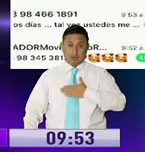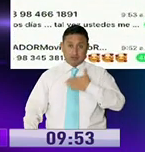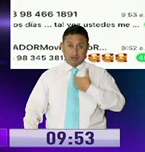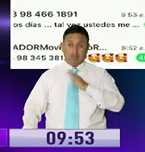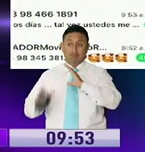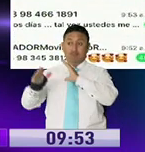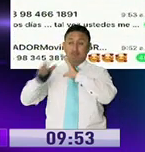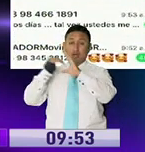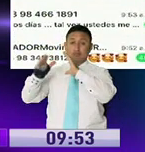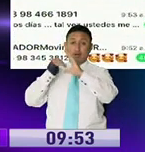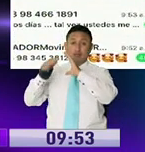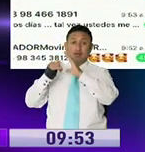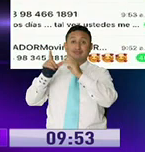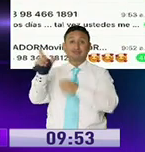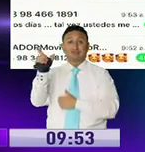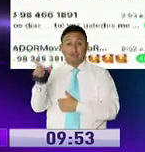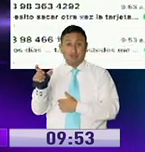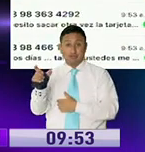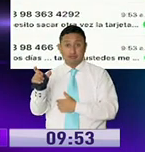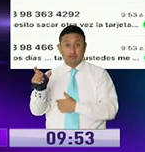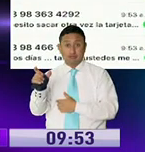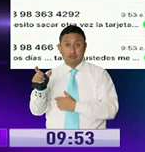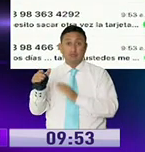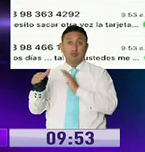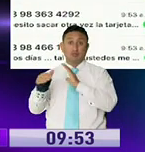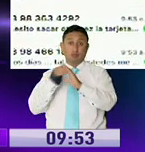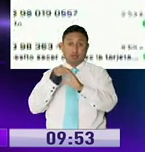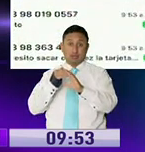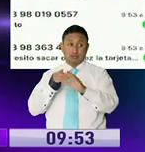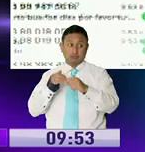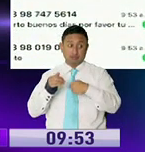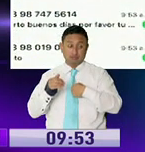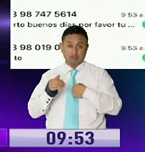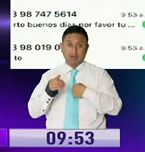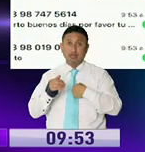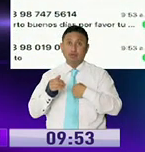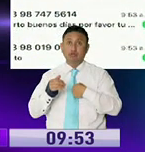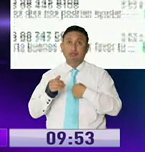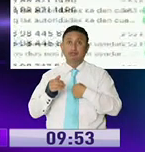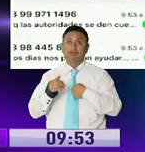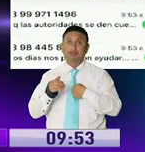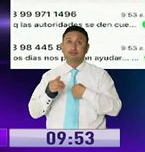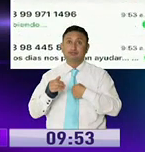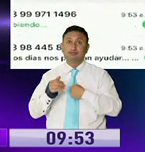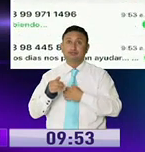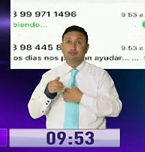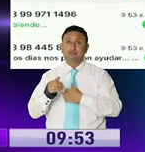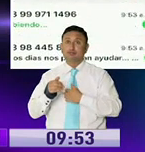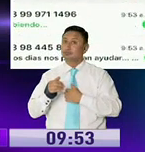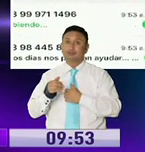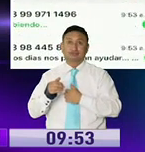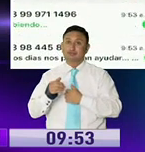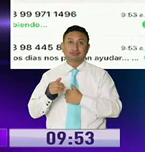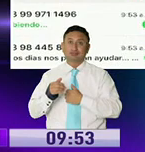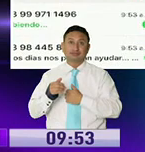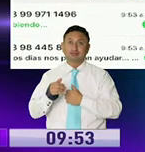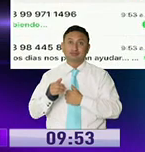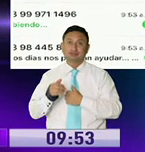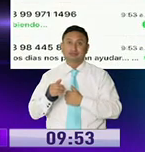mandado varias opciones las tarjetas. Verás, yo te digo, en cambio, a mí no. ¿No te mandó ni una? No, a mí y sí, lo vuelvo a decir, segunda